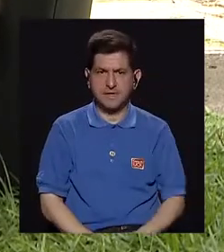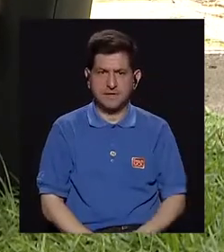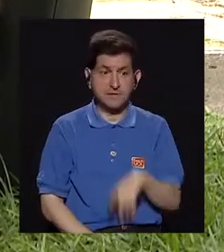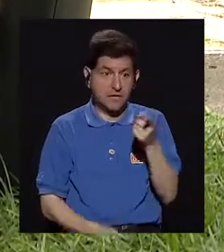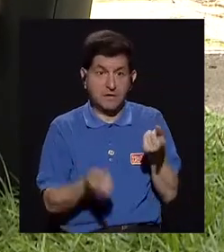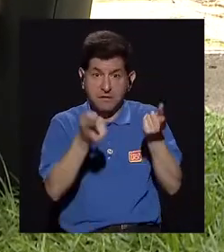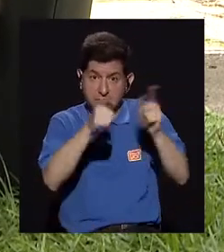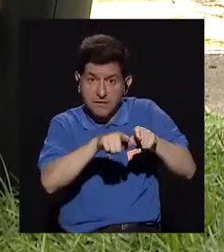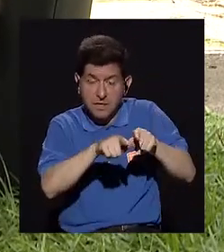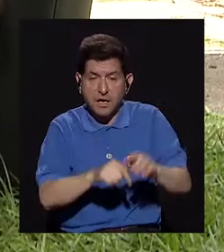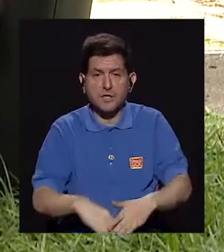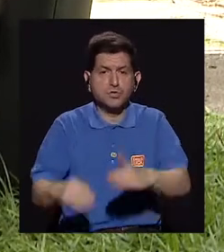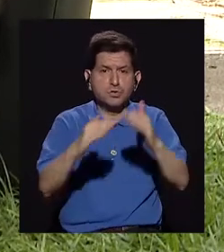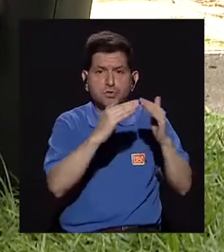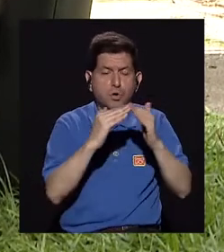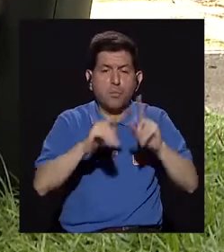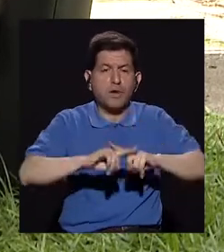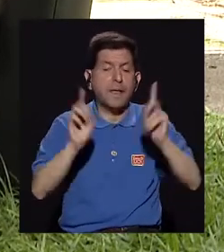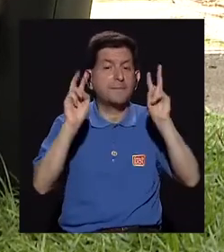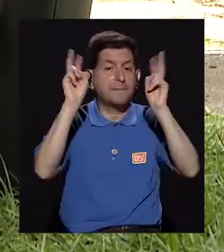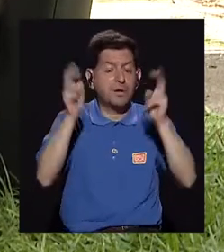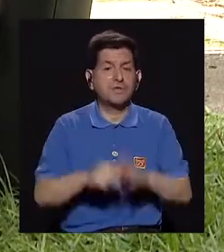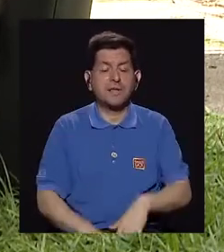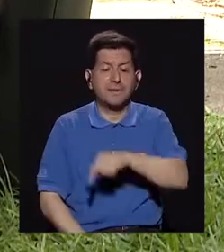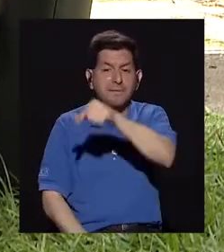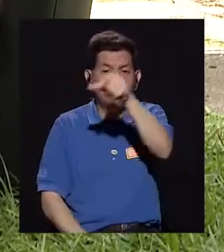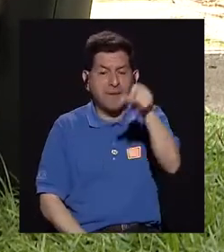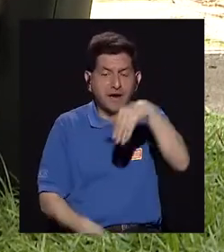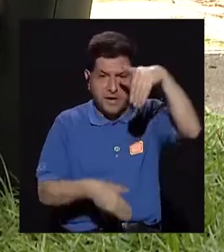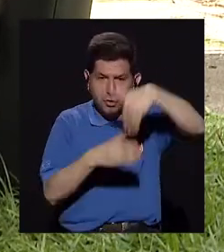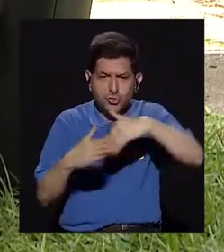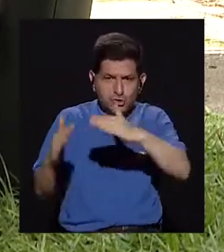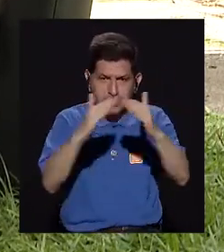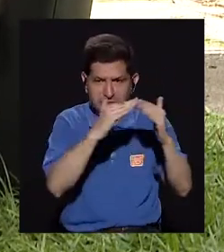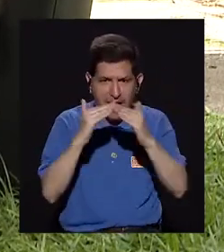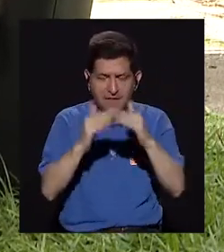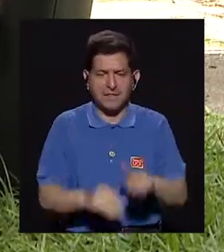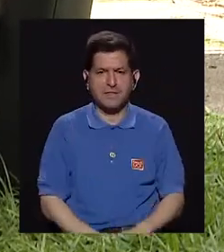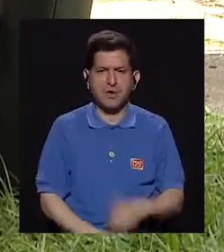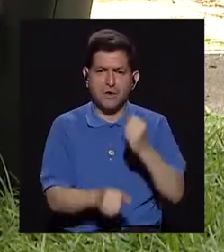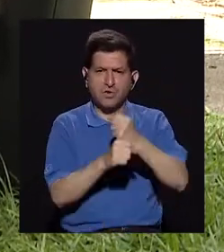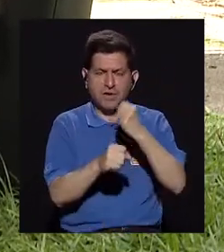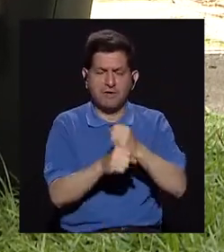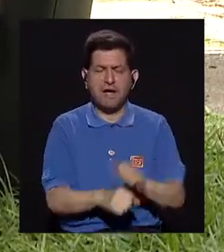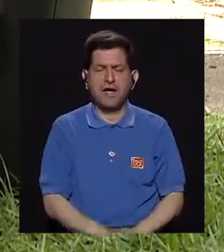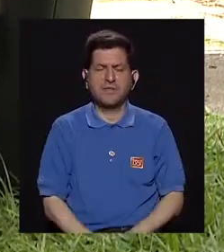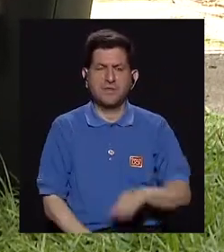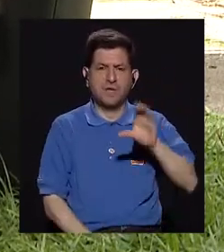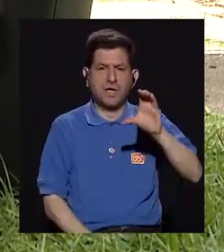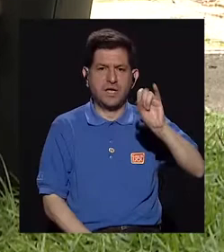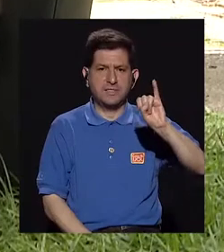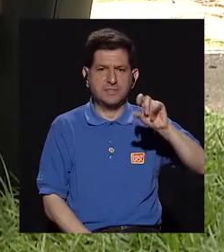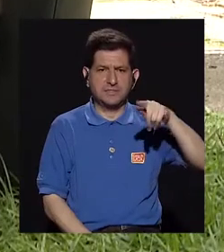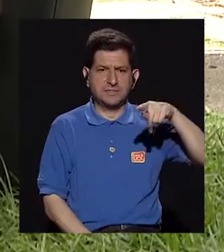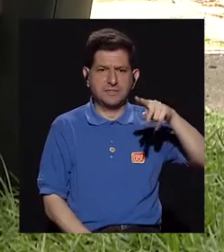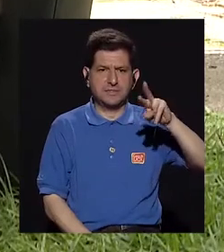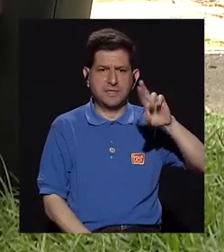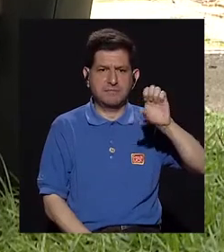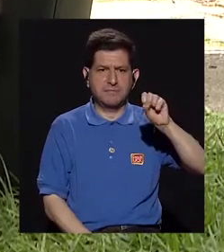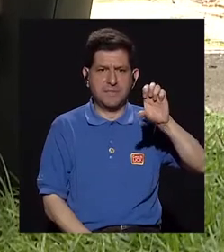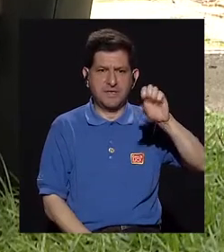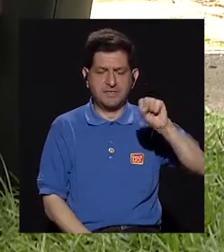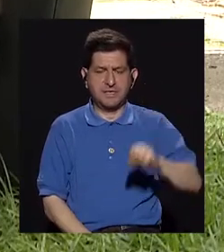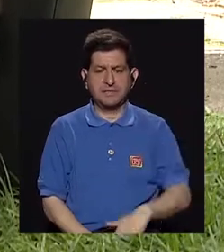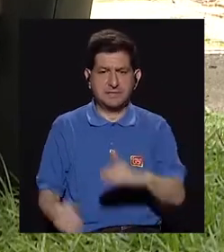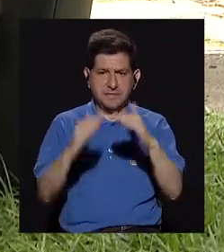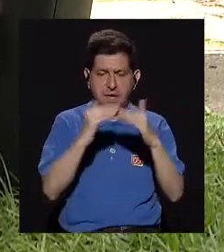2016 fue comunidad, pero con el tema de ríos urbanos, entonces trabajamos en la comunidad de Cipreses, de